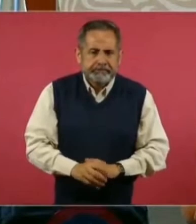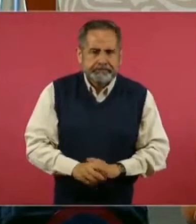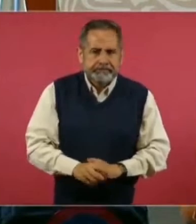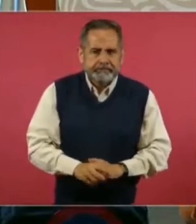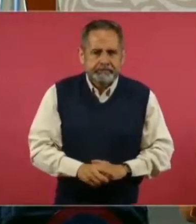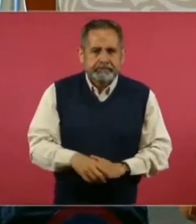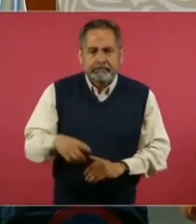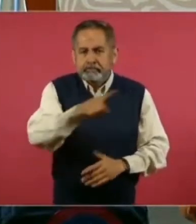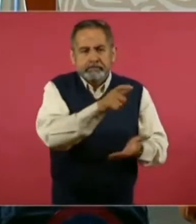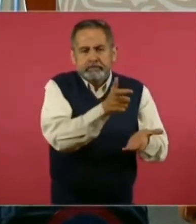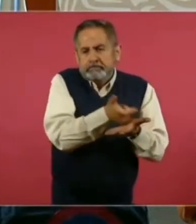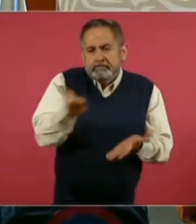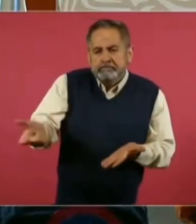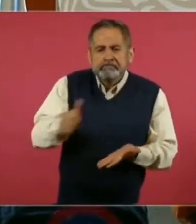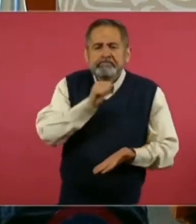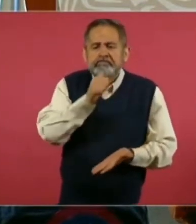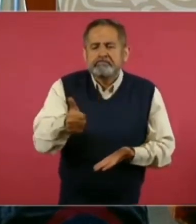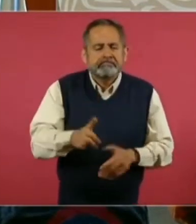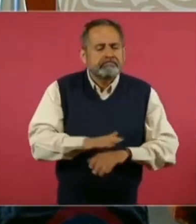los que no pagaban.